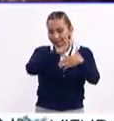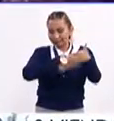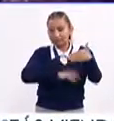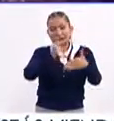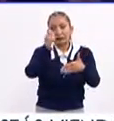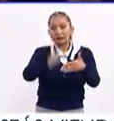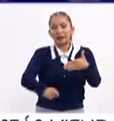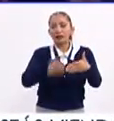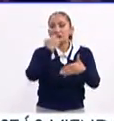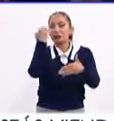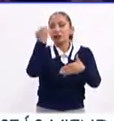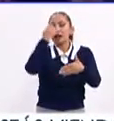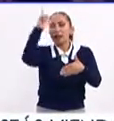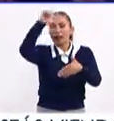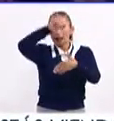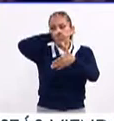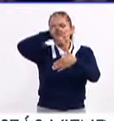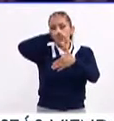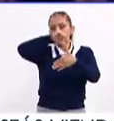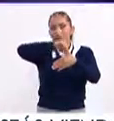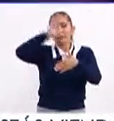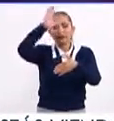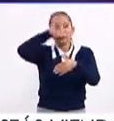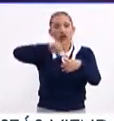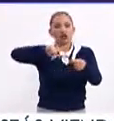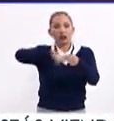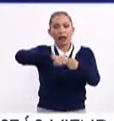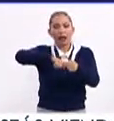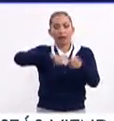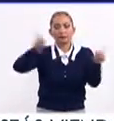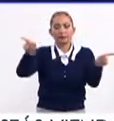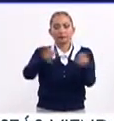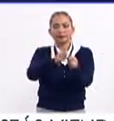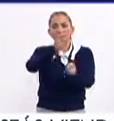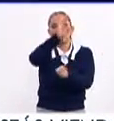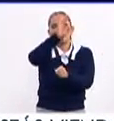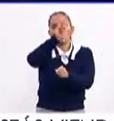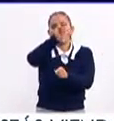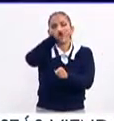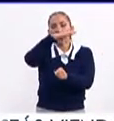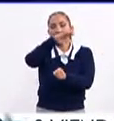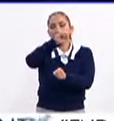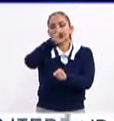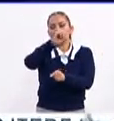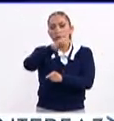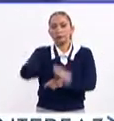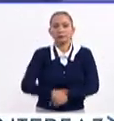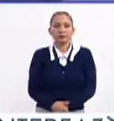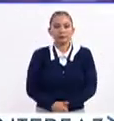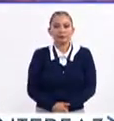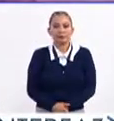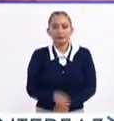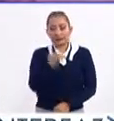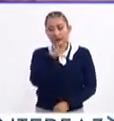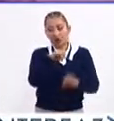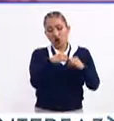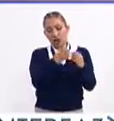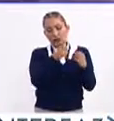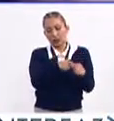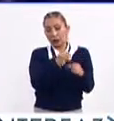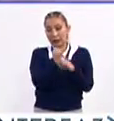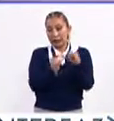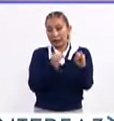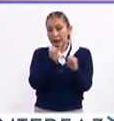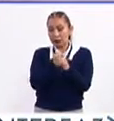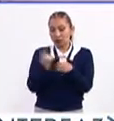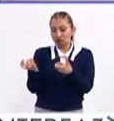Se trata de la Facultad Latinoamericana de Ciencias Sociales, mejor conocida como FLACSO, un organismo